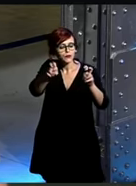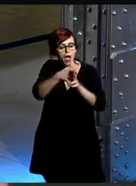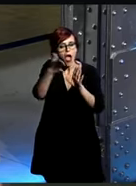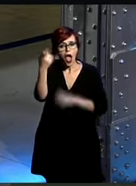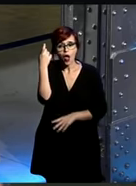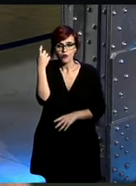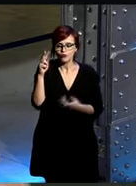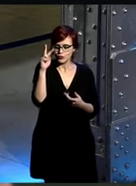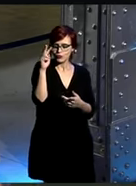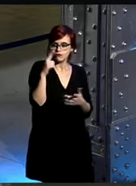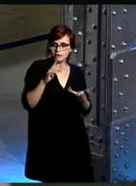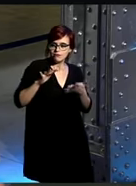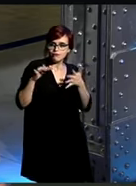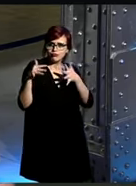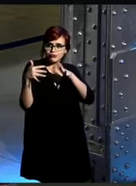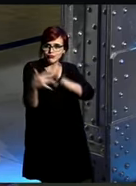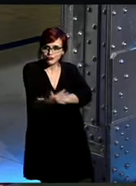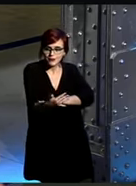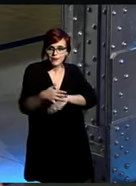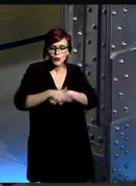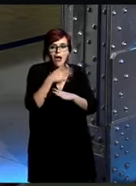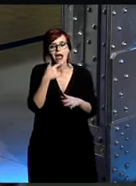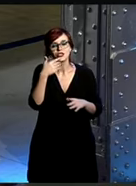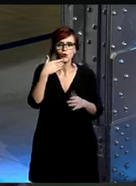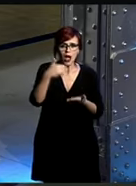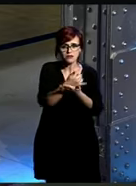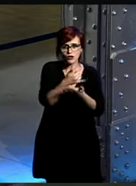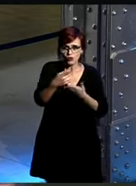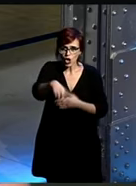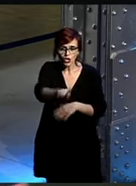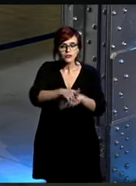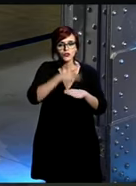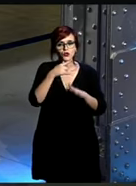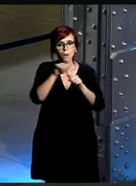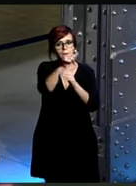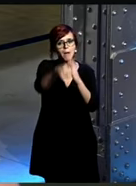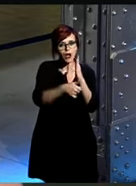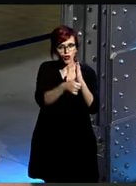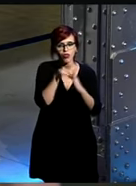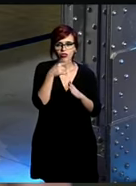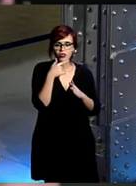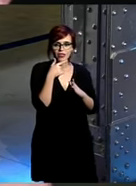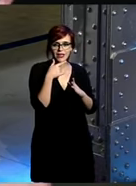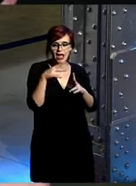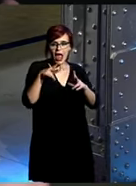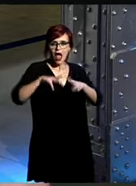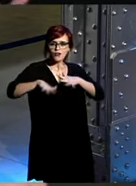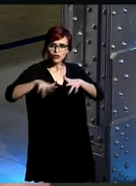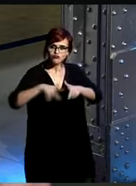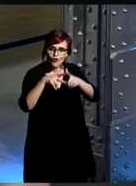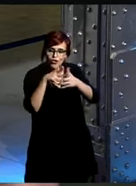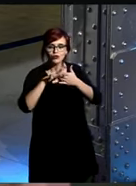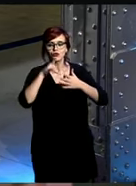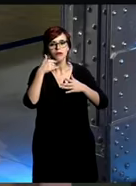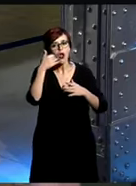se convierte, deja de ser una asignatura para transformarse en un marco de acción social, y es como un rizoma, ¿no?, de